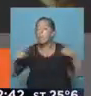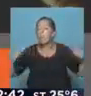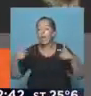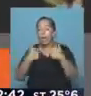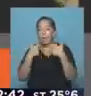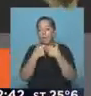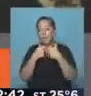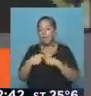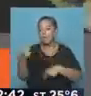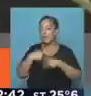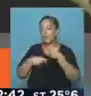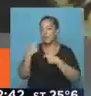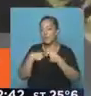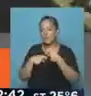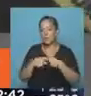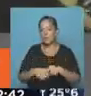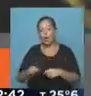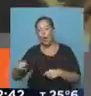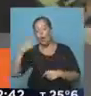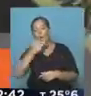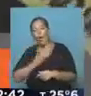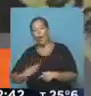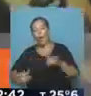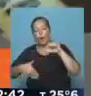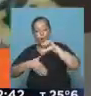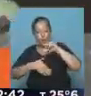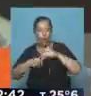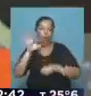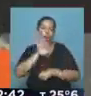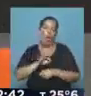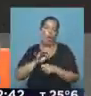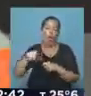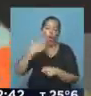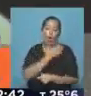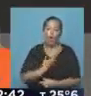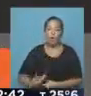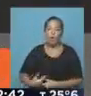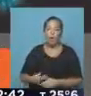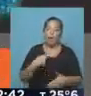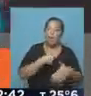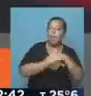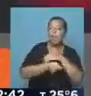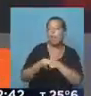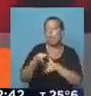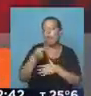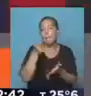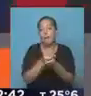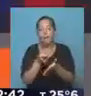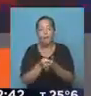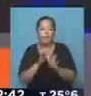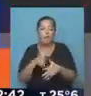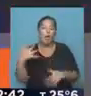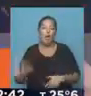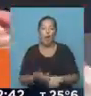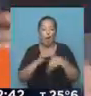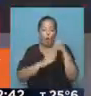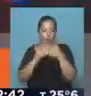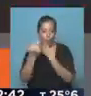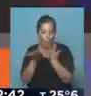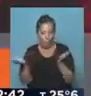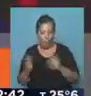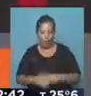negocios con est con Estados o con otros gobiernos latinoamericanos recurrían al soborno a la coima por lo que estamos viendo para conseguir esas obras